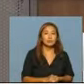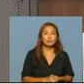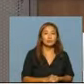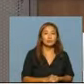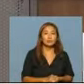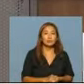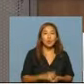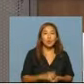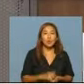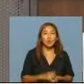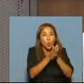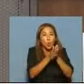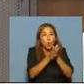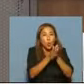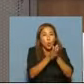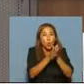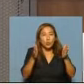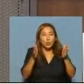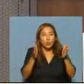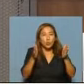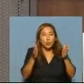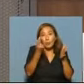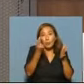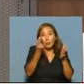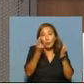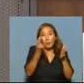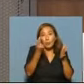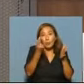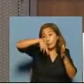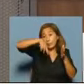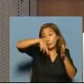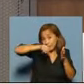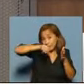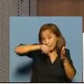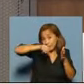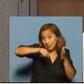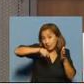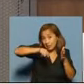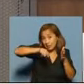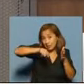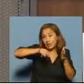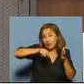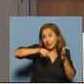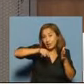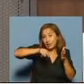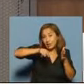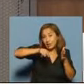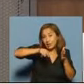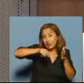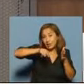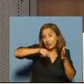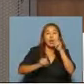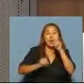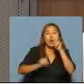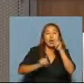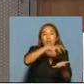Hubo un incremento, por parte, en este caso, de Alian Juan,